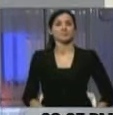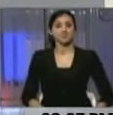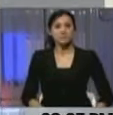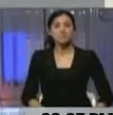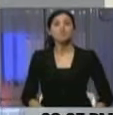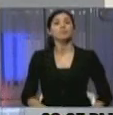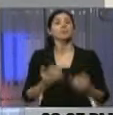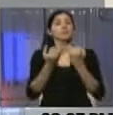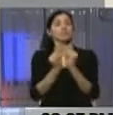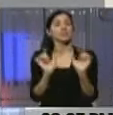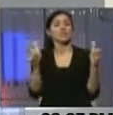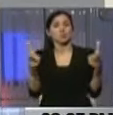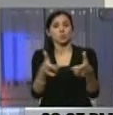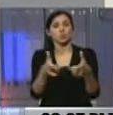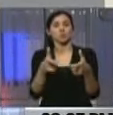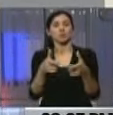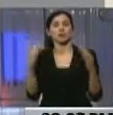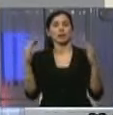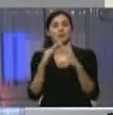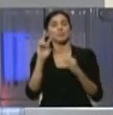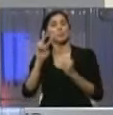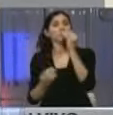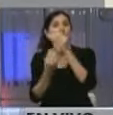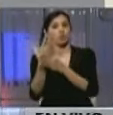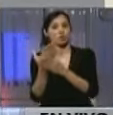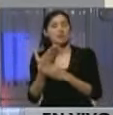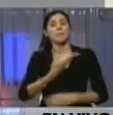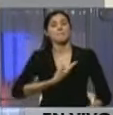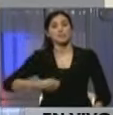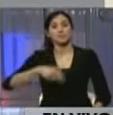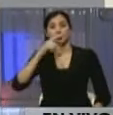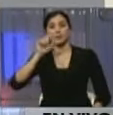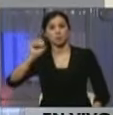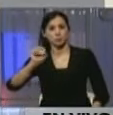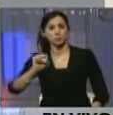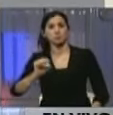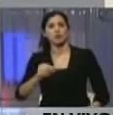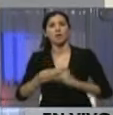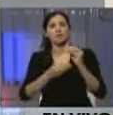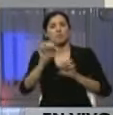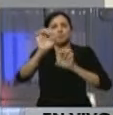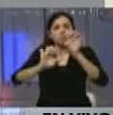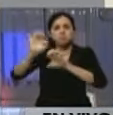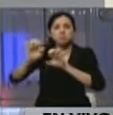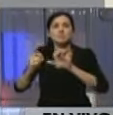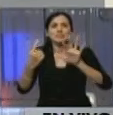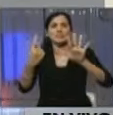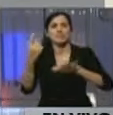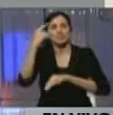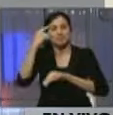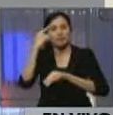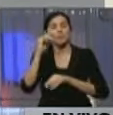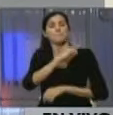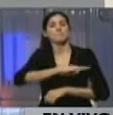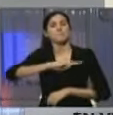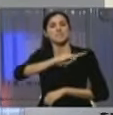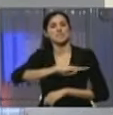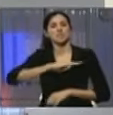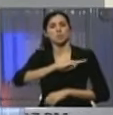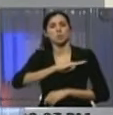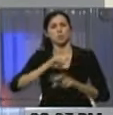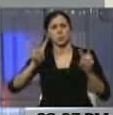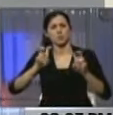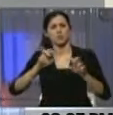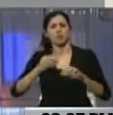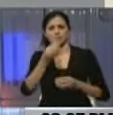Así culmina esta reunión en el Palacio de Miraflores, donde el presidente Nicolás Maduro realizó una evaluación de los 6 días de la gran misión abastecimiento soberano.